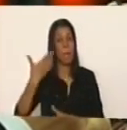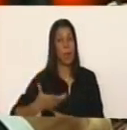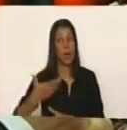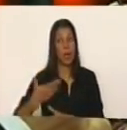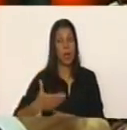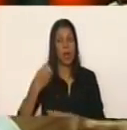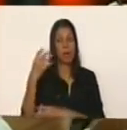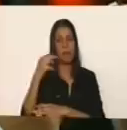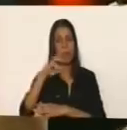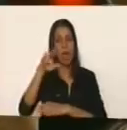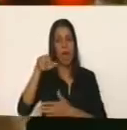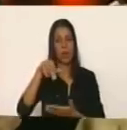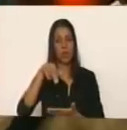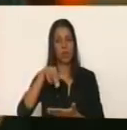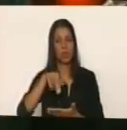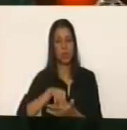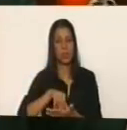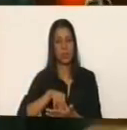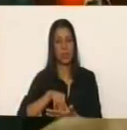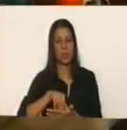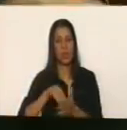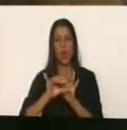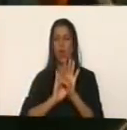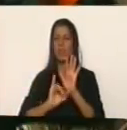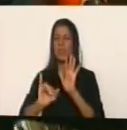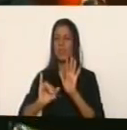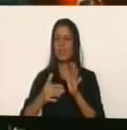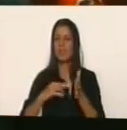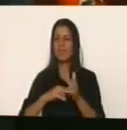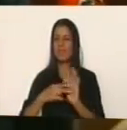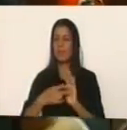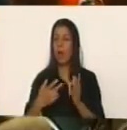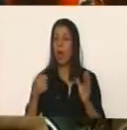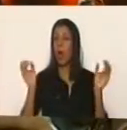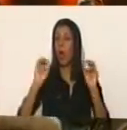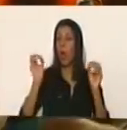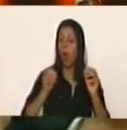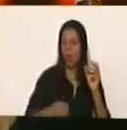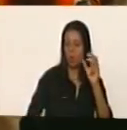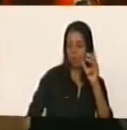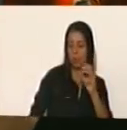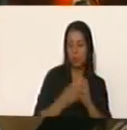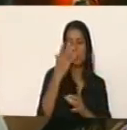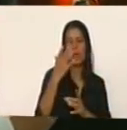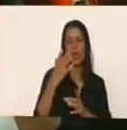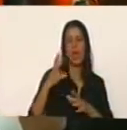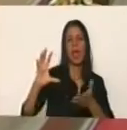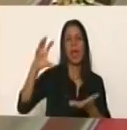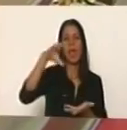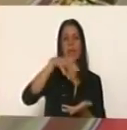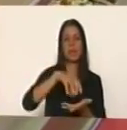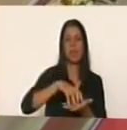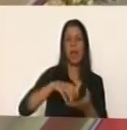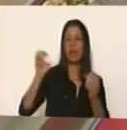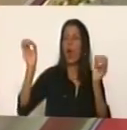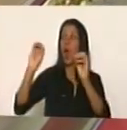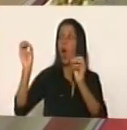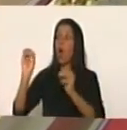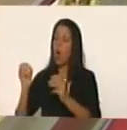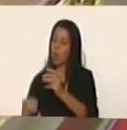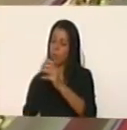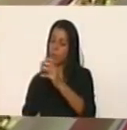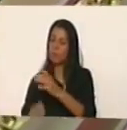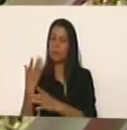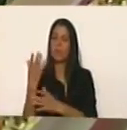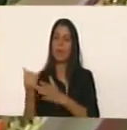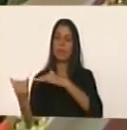asamblea constituyente, que es o fundar un Estado o refundar las